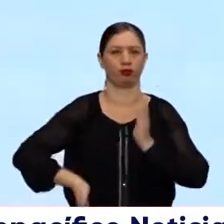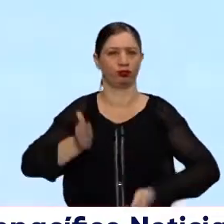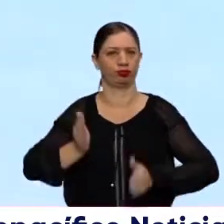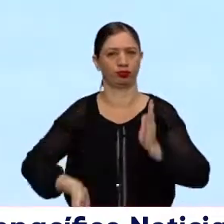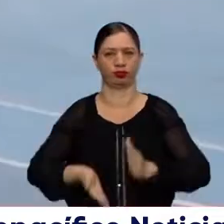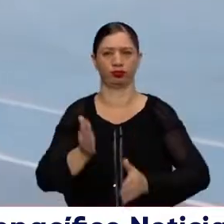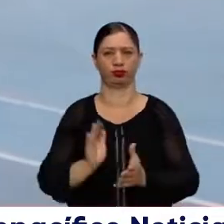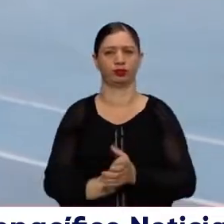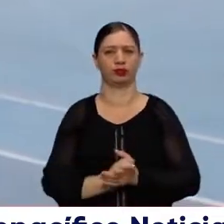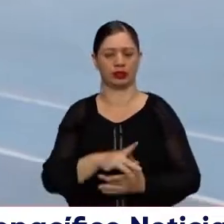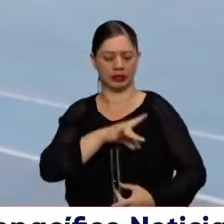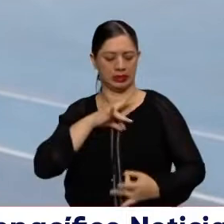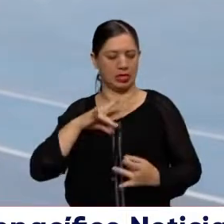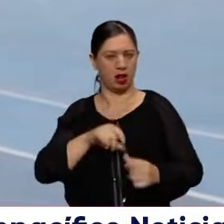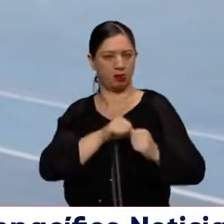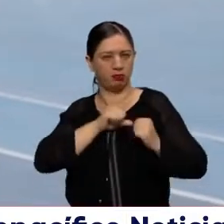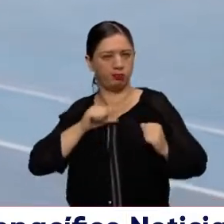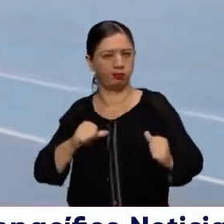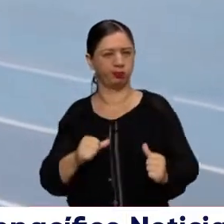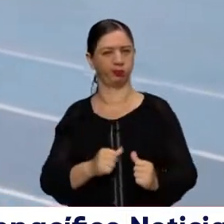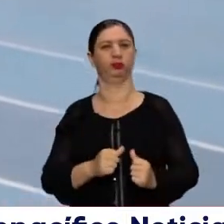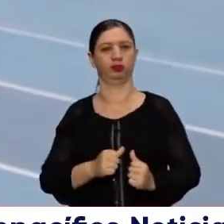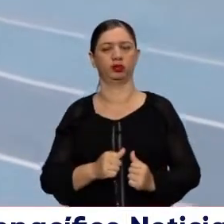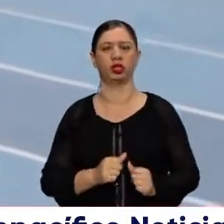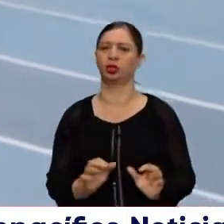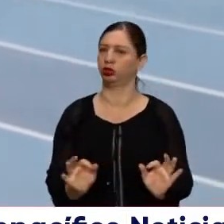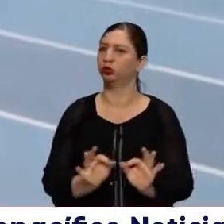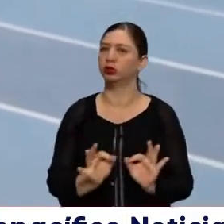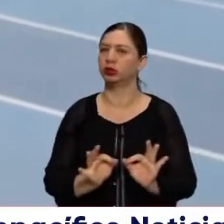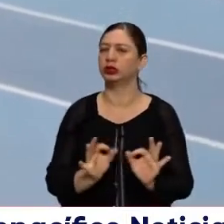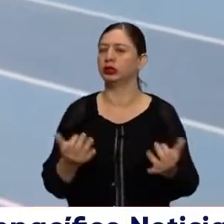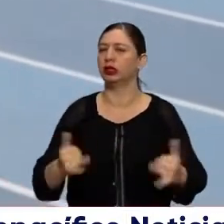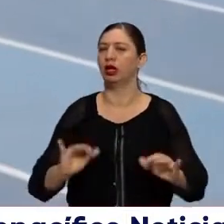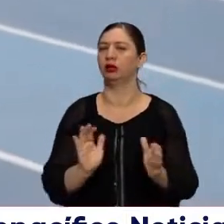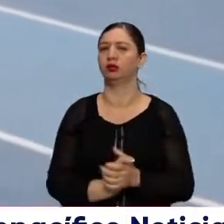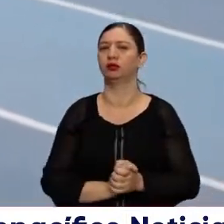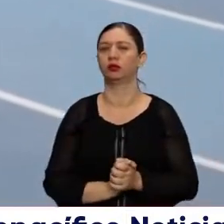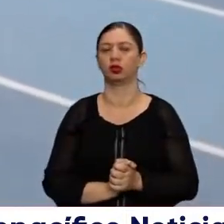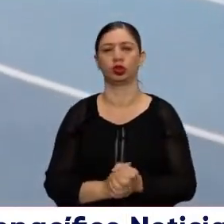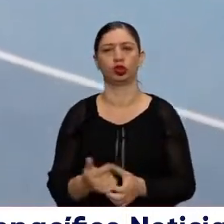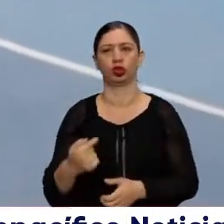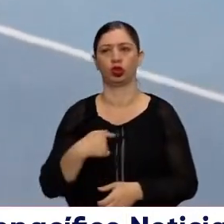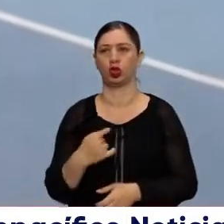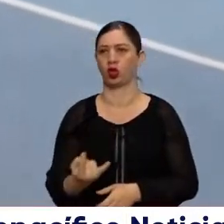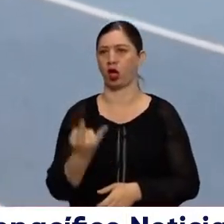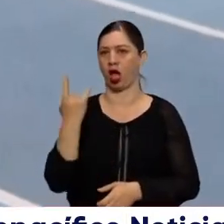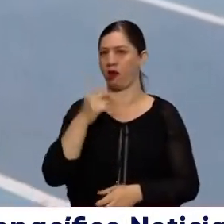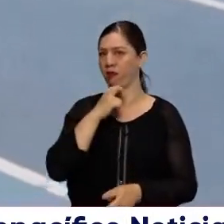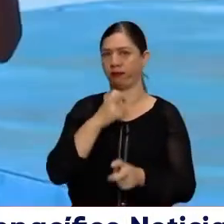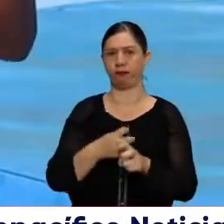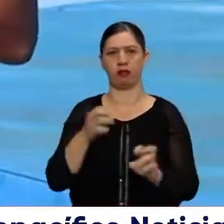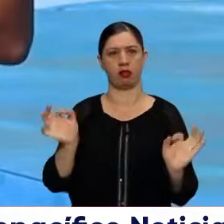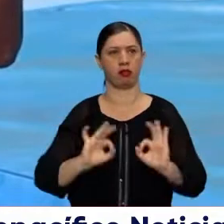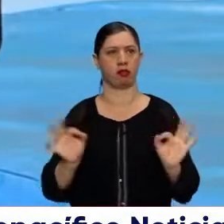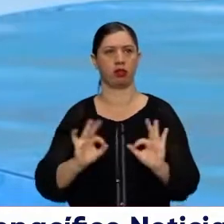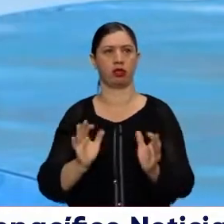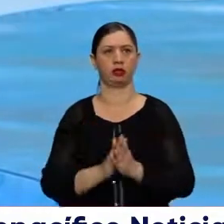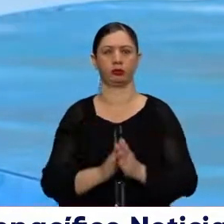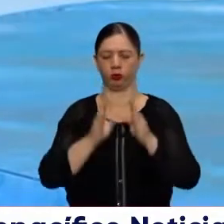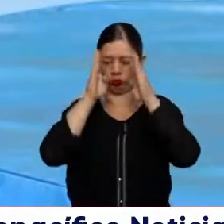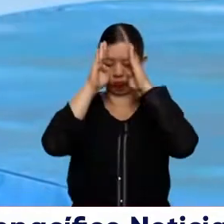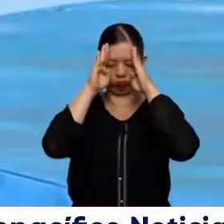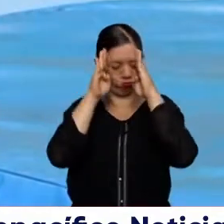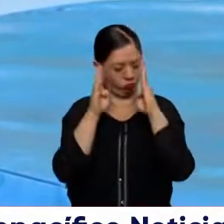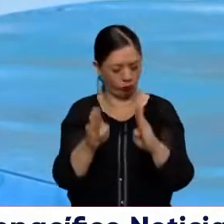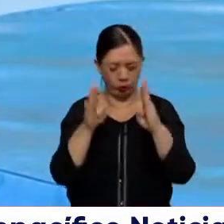Uno ponerle alma, corazón, y esto es súper sencillo. Y como tal, no he tenido hasta ahora nada difícil. Simplemente es